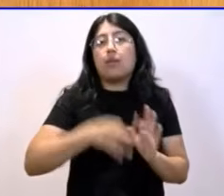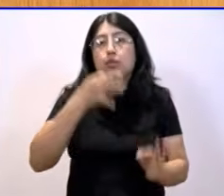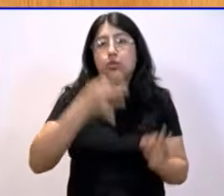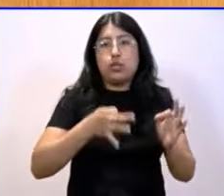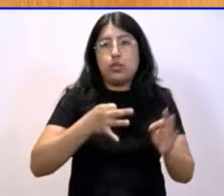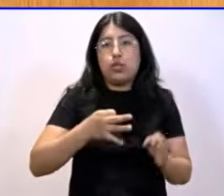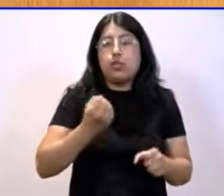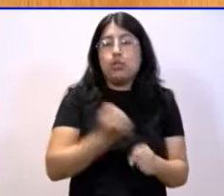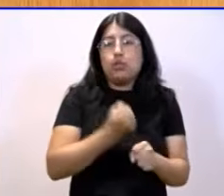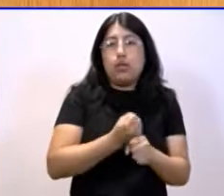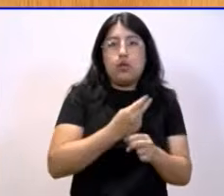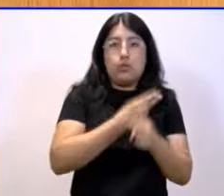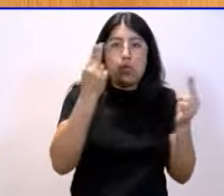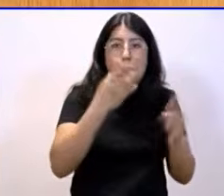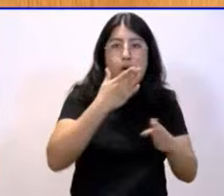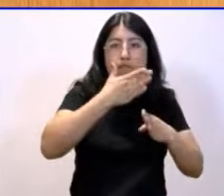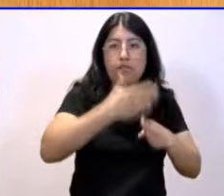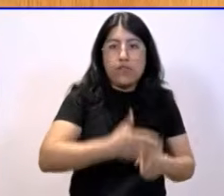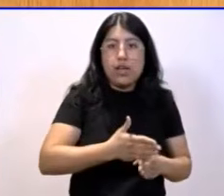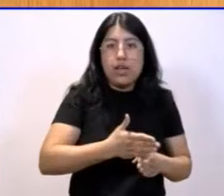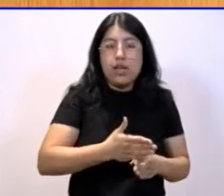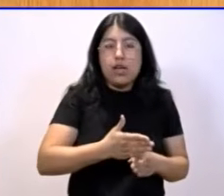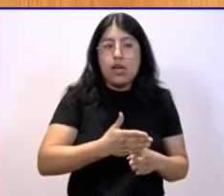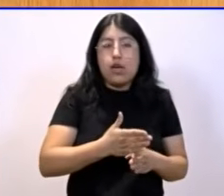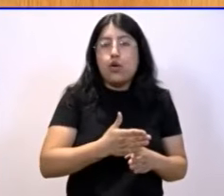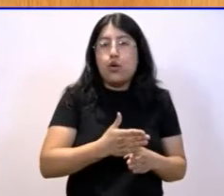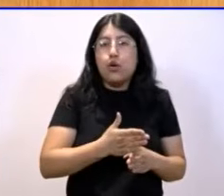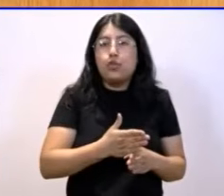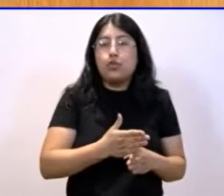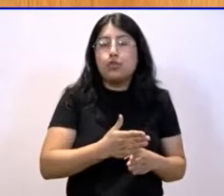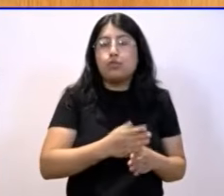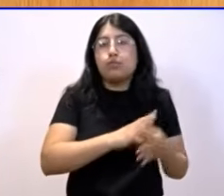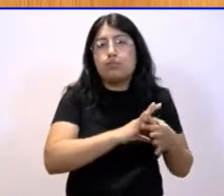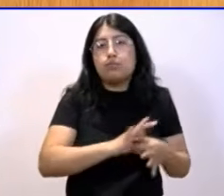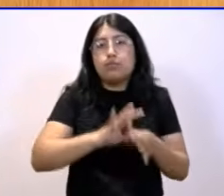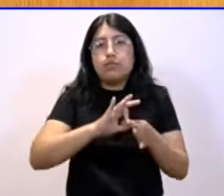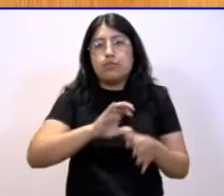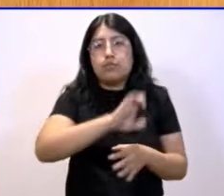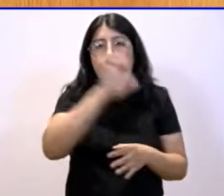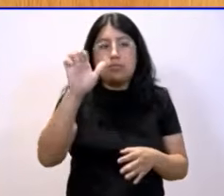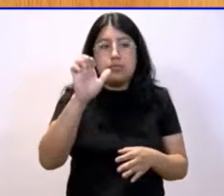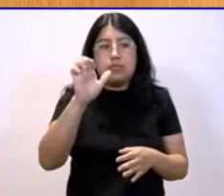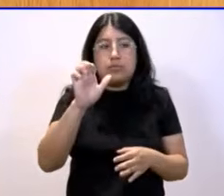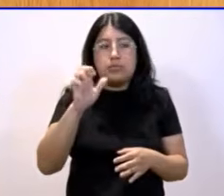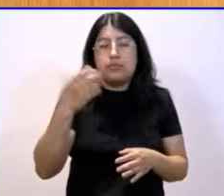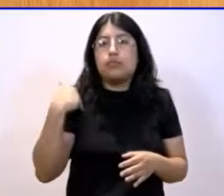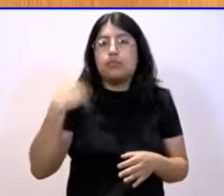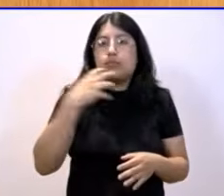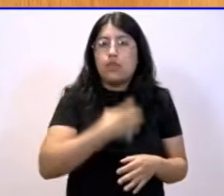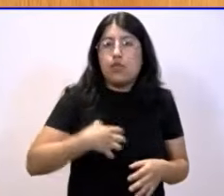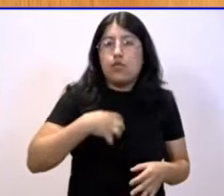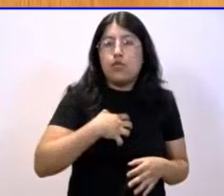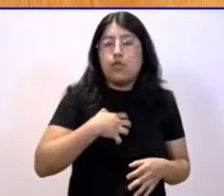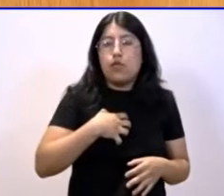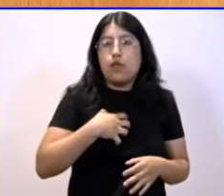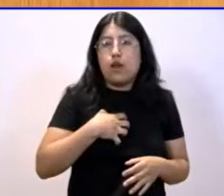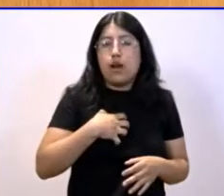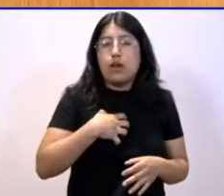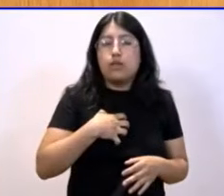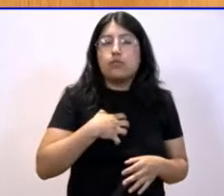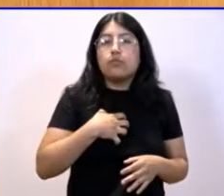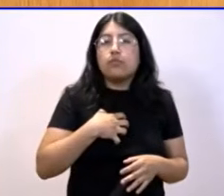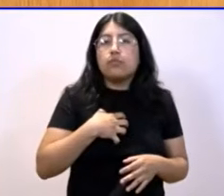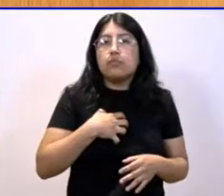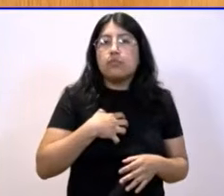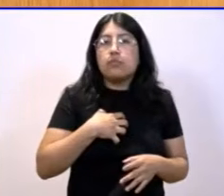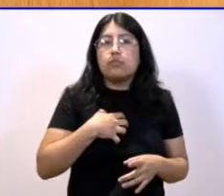empleados públicos fijos en la terminología del Tribunal y la Unión Europea, funcionarios de carrera en nuestra terminología propia, que de acuerdo